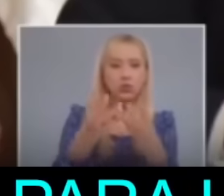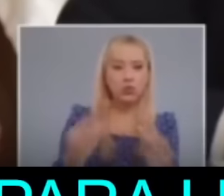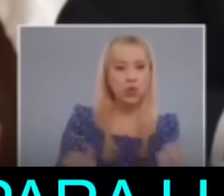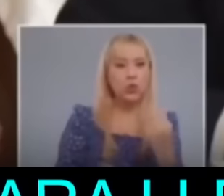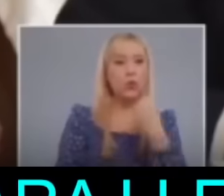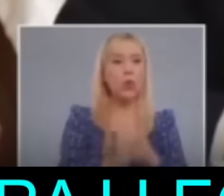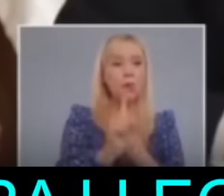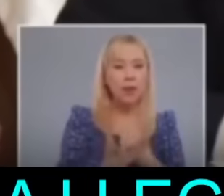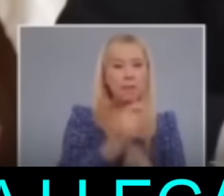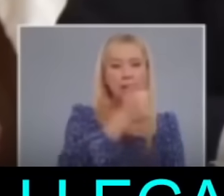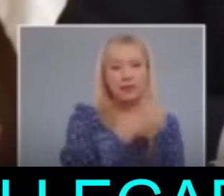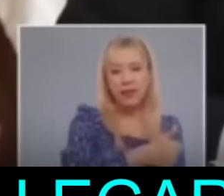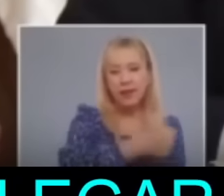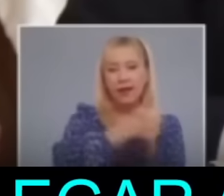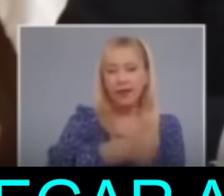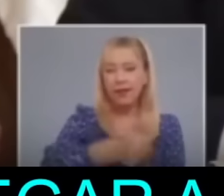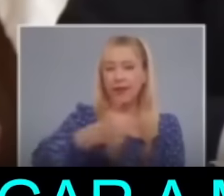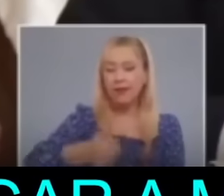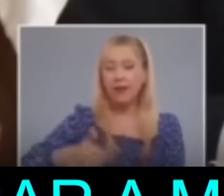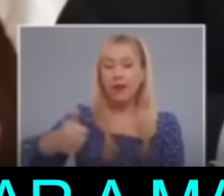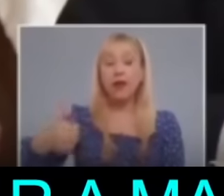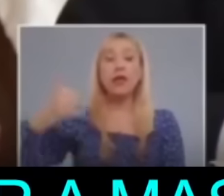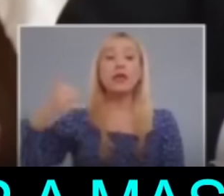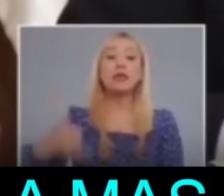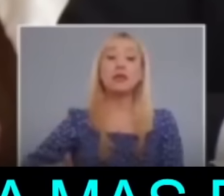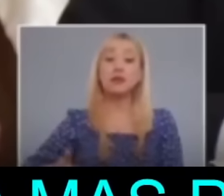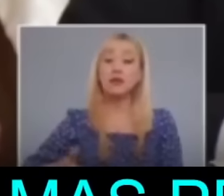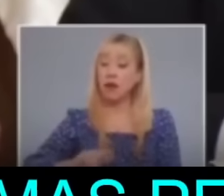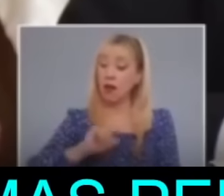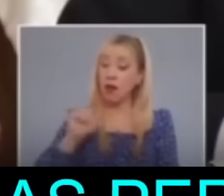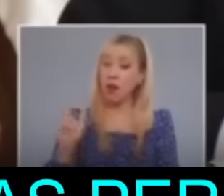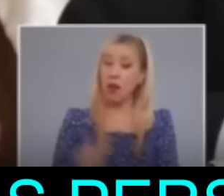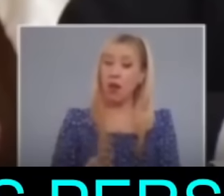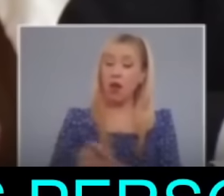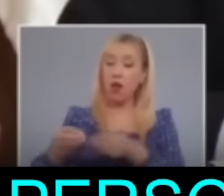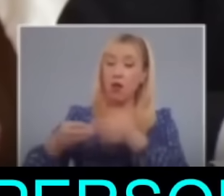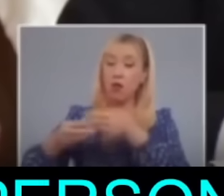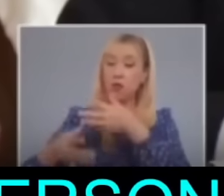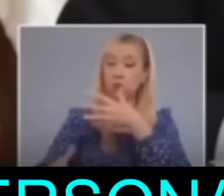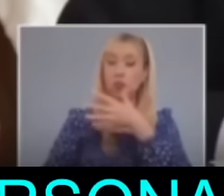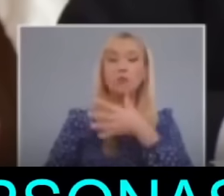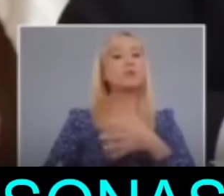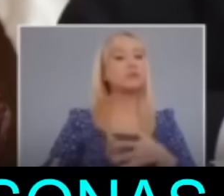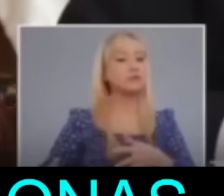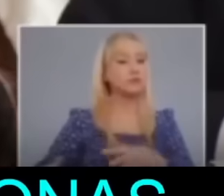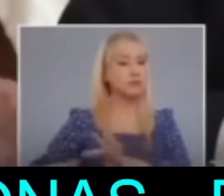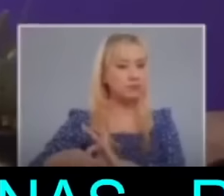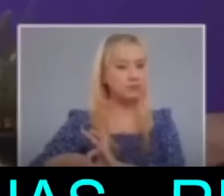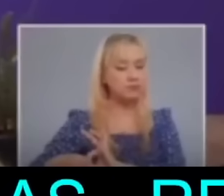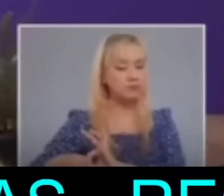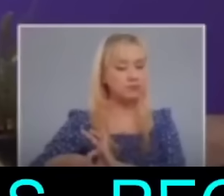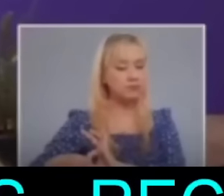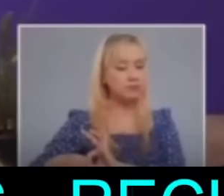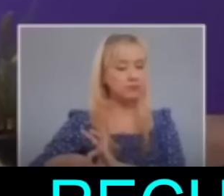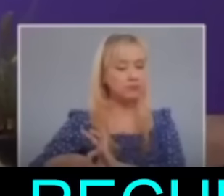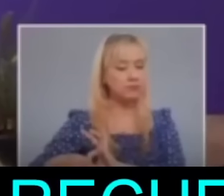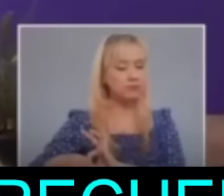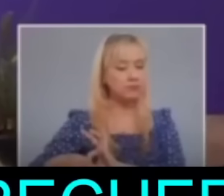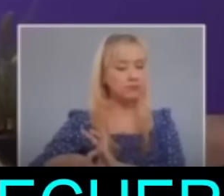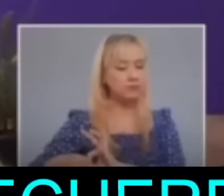ser coherentes con el sistema jurídico y consistentes con nuestro criterio